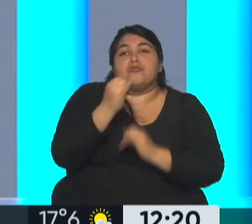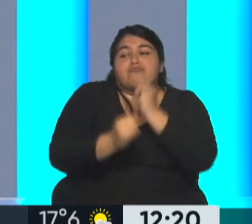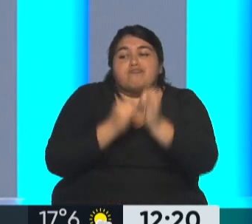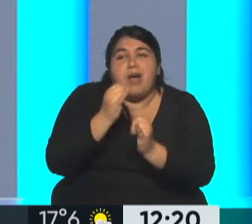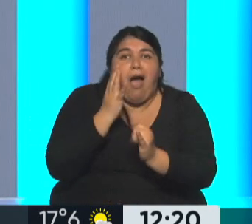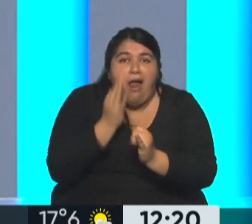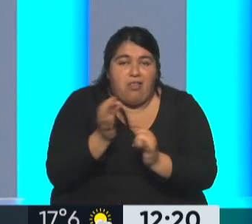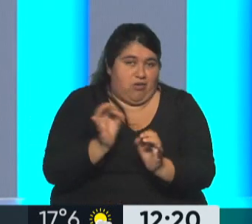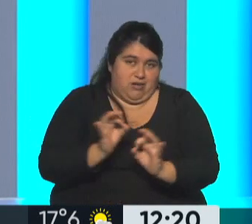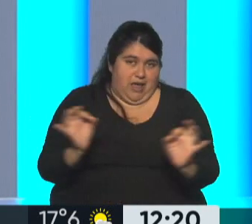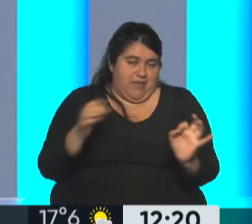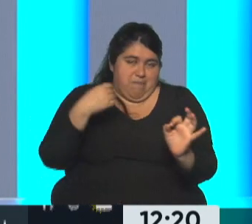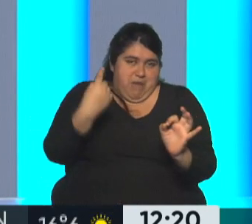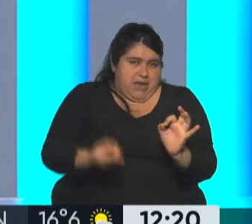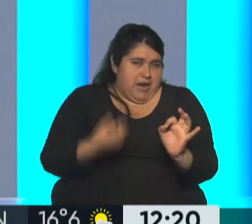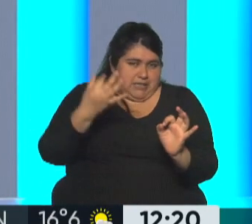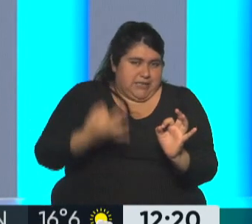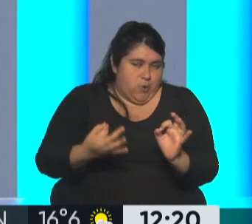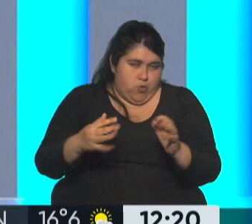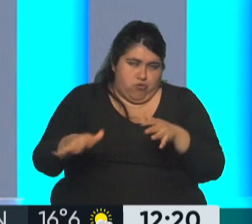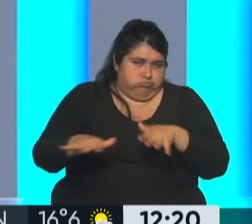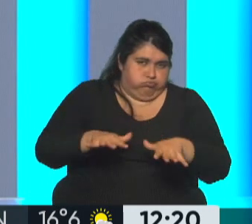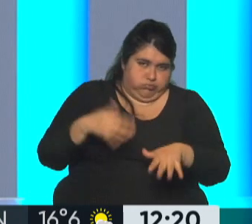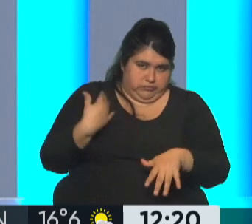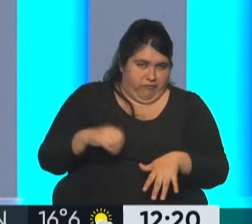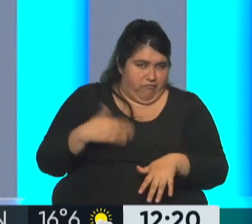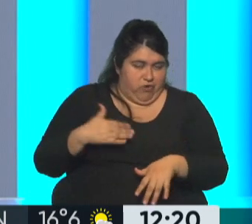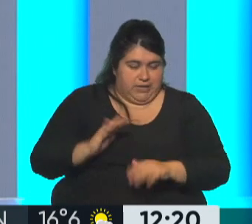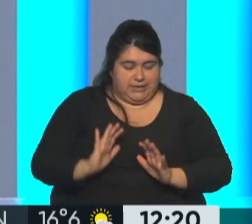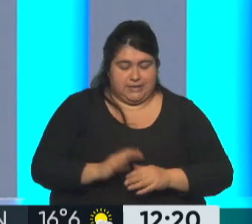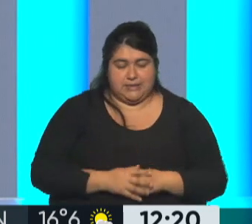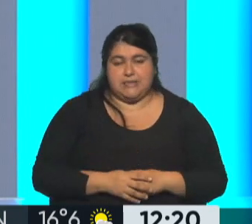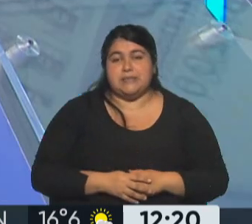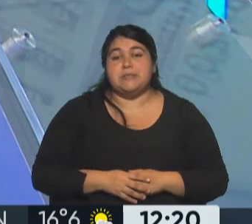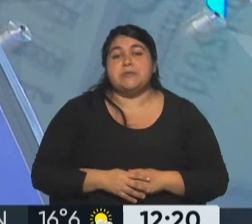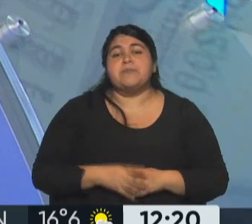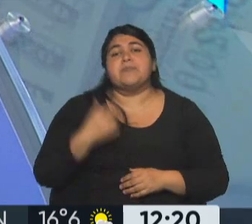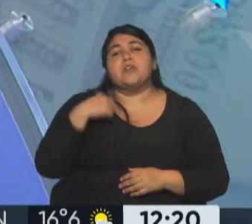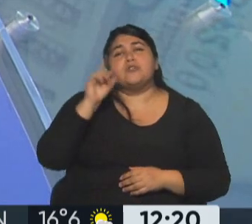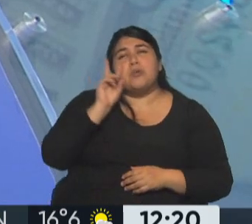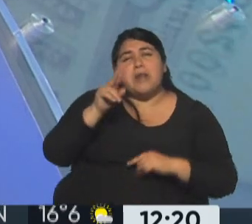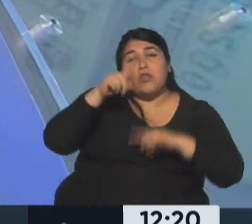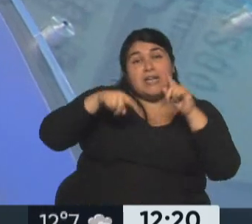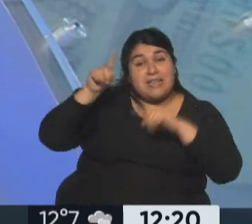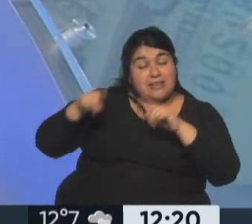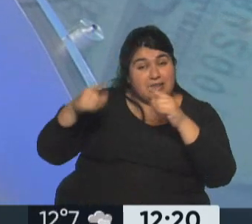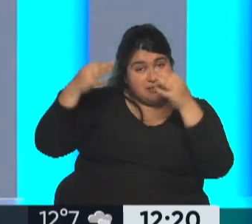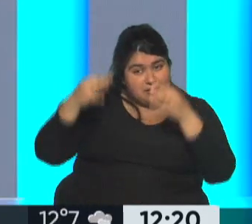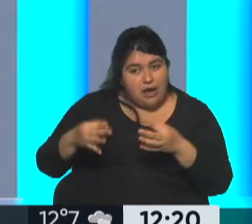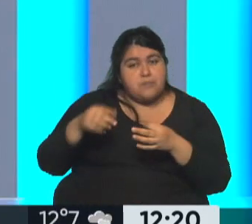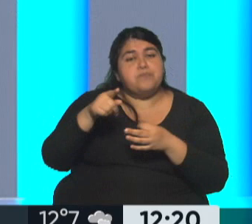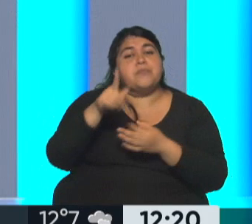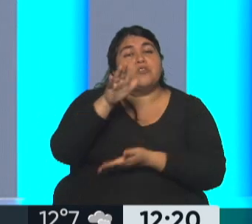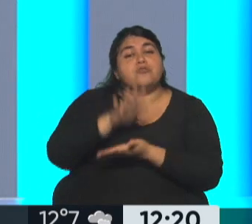hoy mañana van a ser días muy calientes con respecto a este tema a ver Estaba mirando un poquito la estadística la suba de